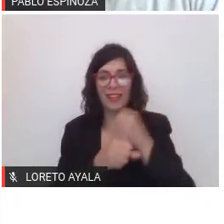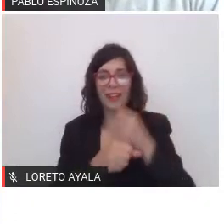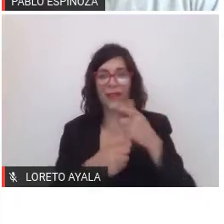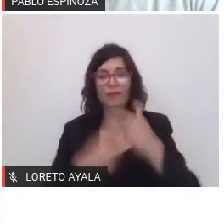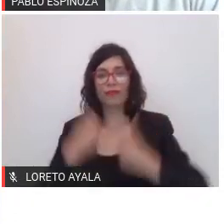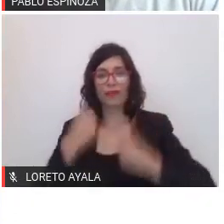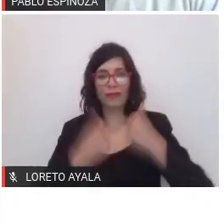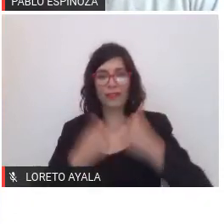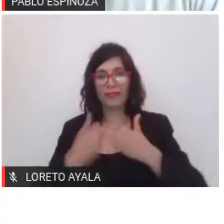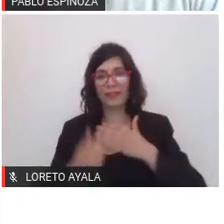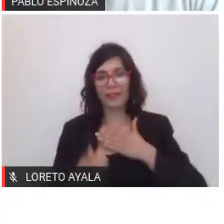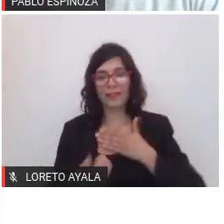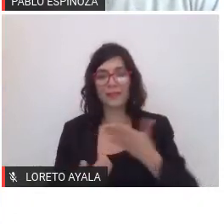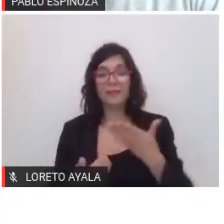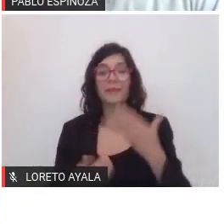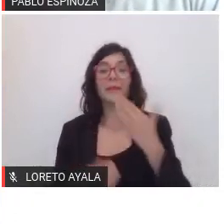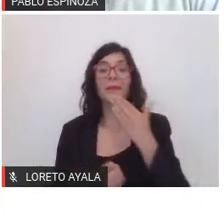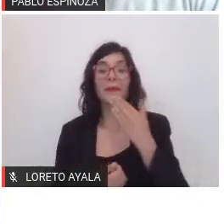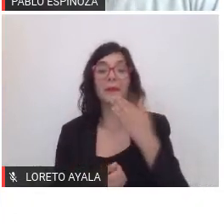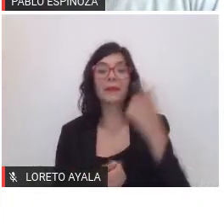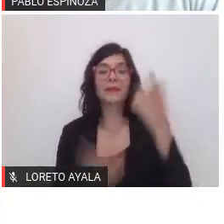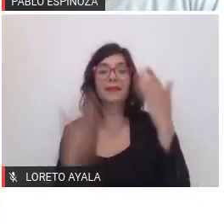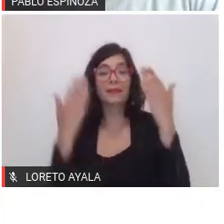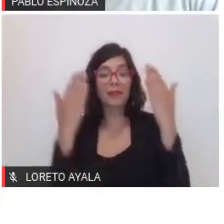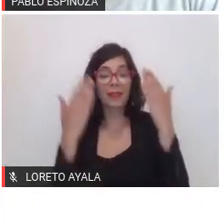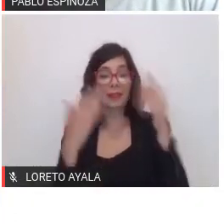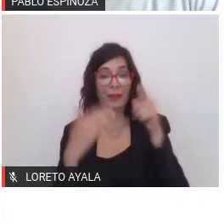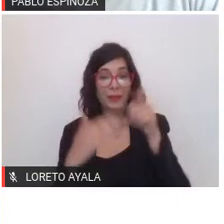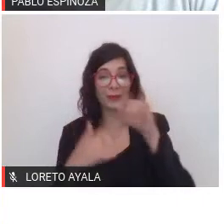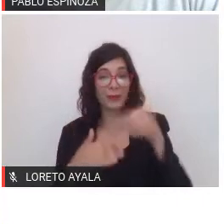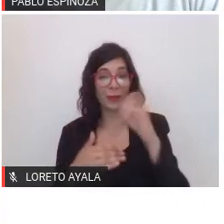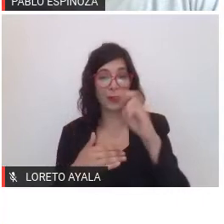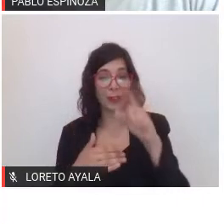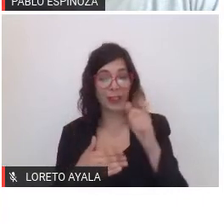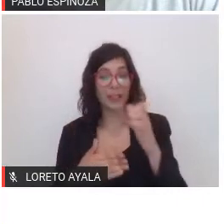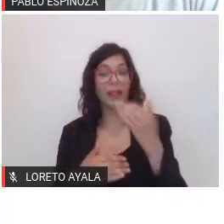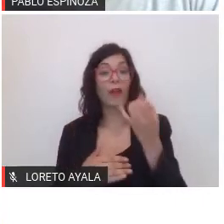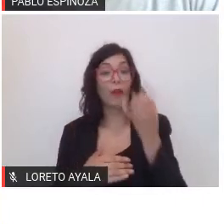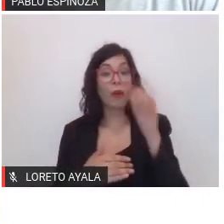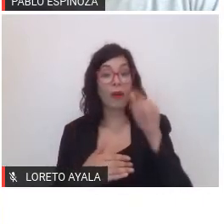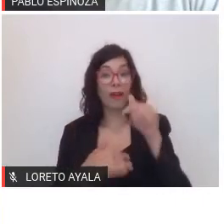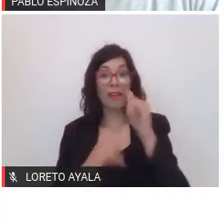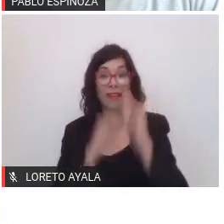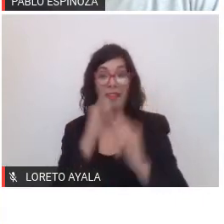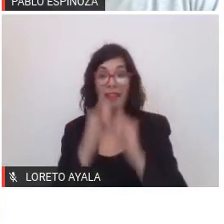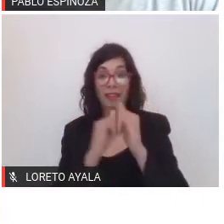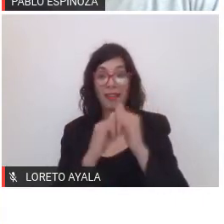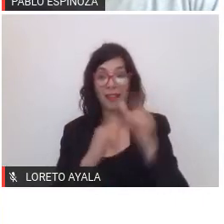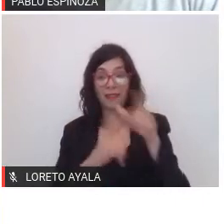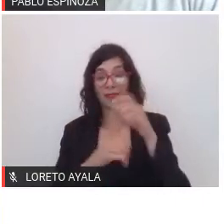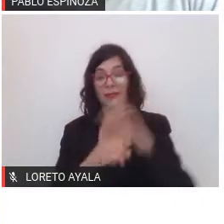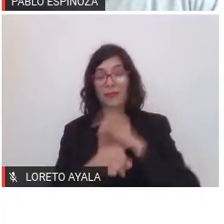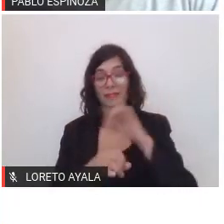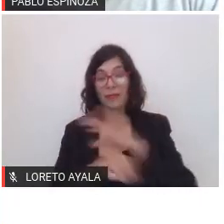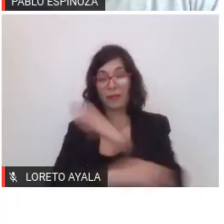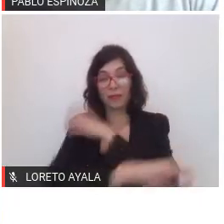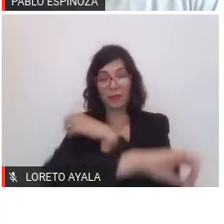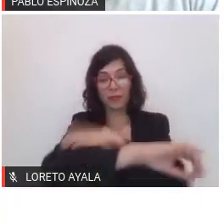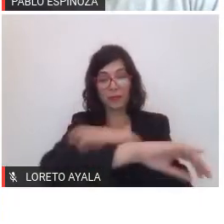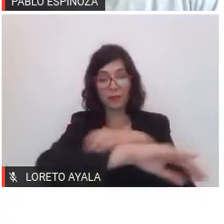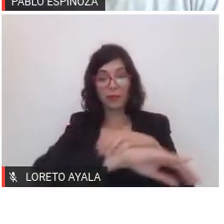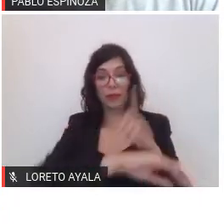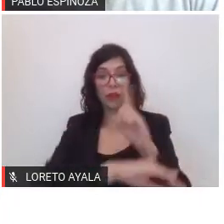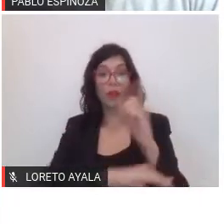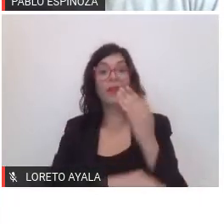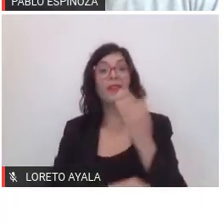que uno posee. Saludar a don Jorge, porque no solamente estamos por internet para de Arica Magallanes, como a usted le consta, sino que también